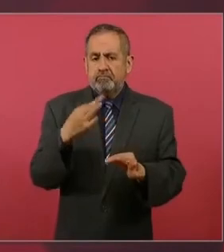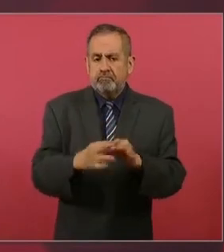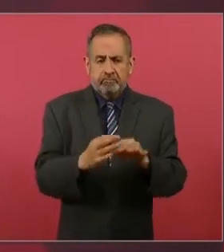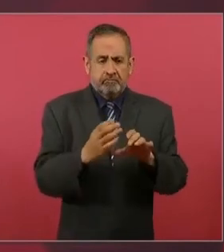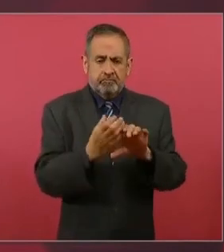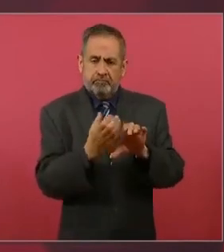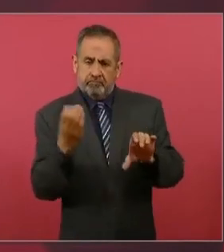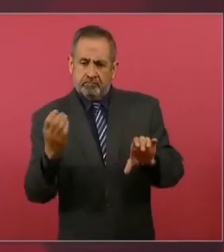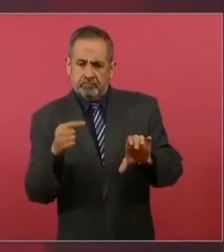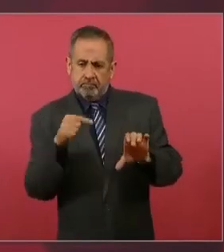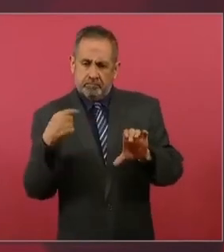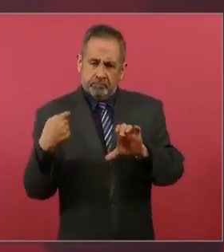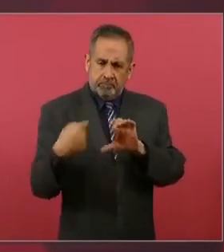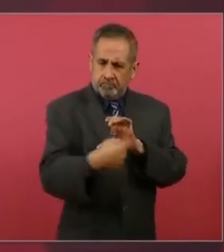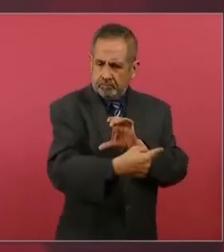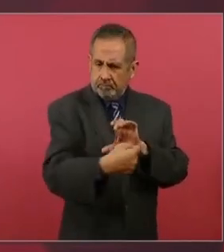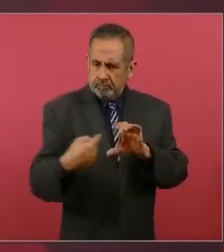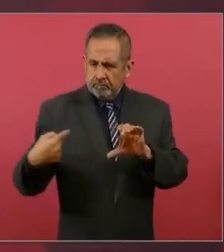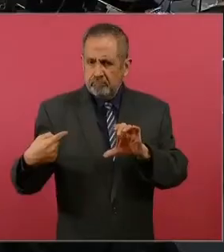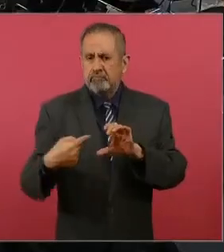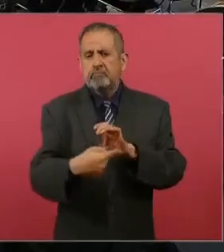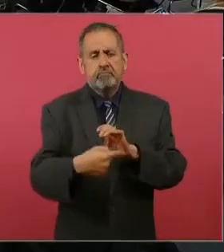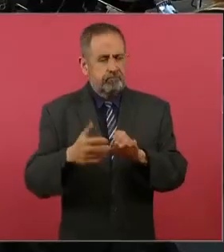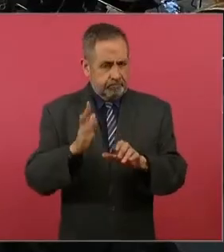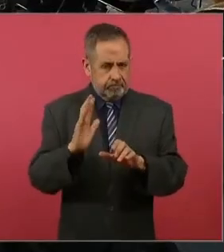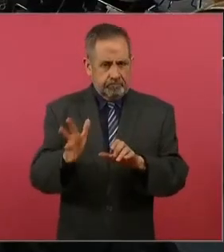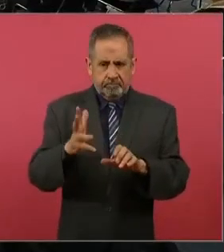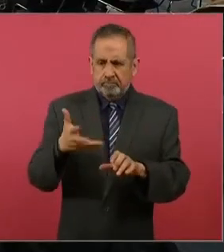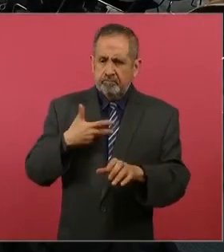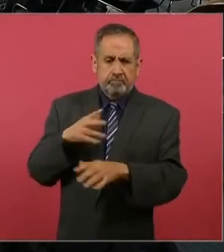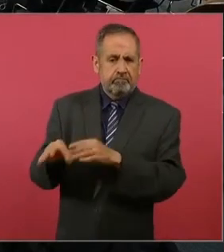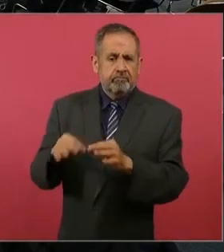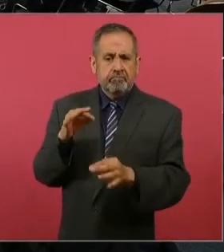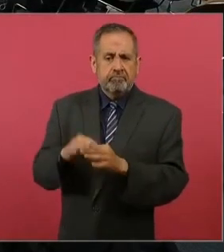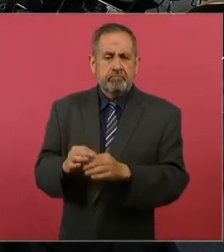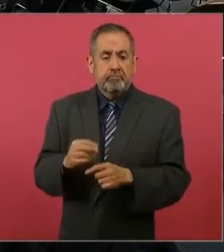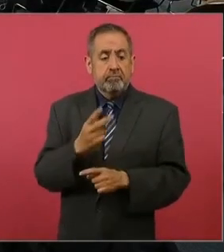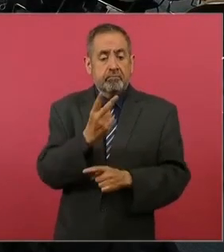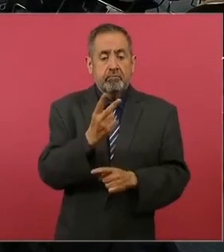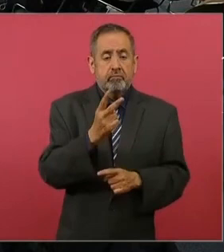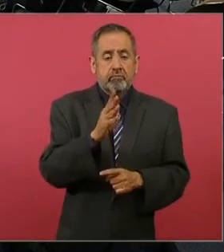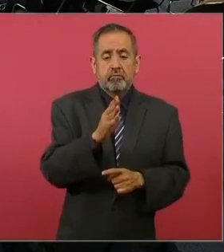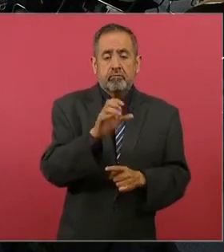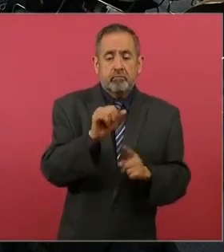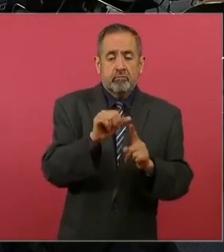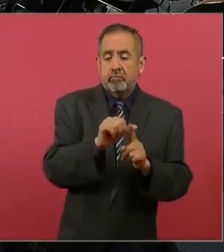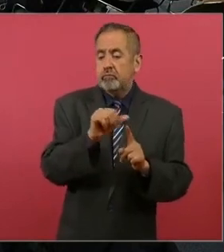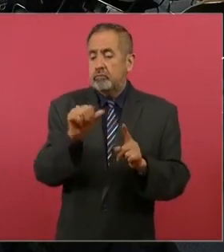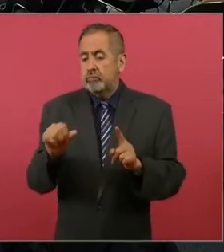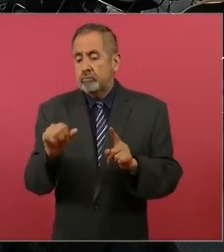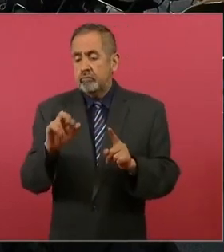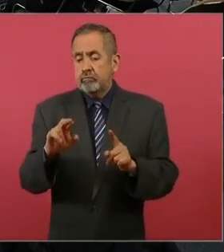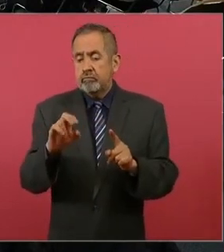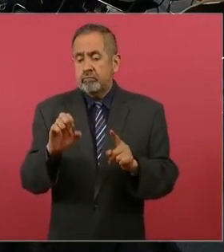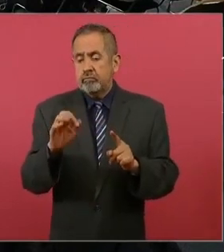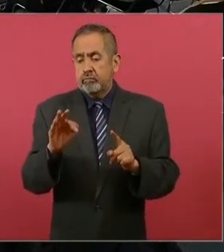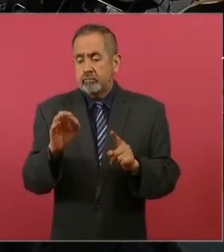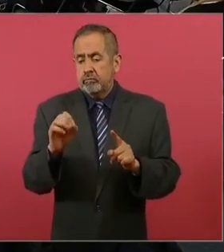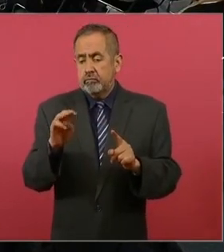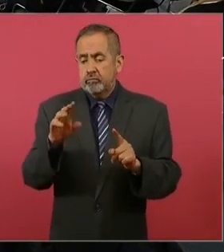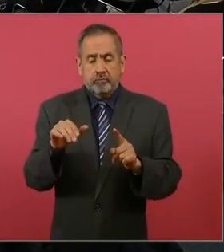el gasoducto de Dos Bocas a Reforma